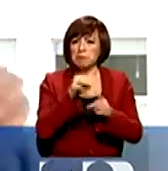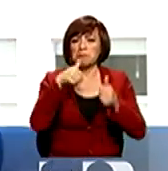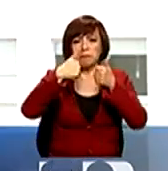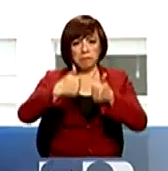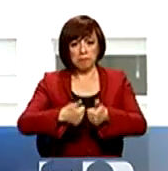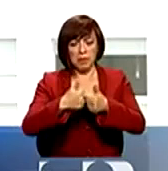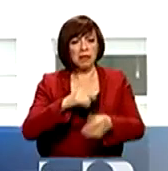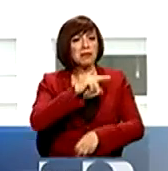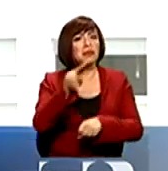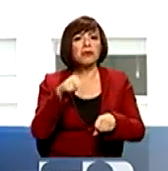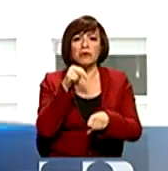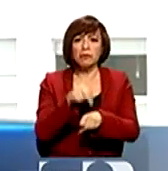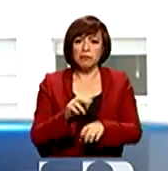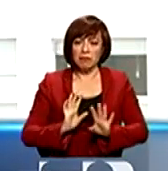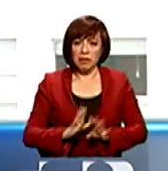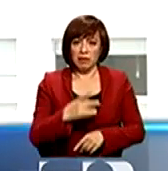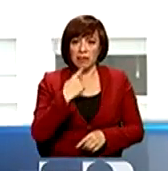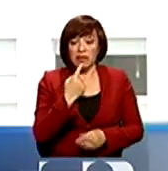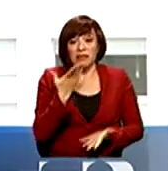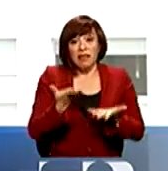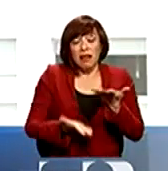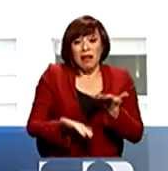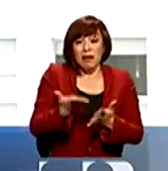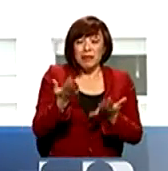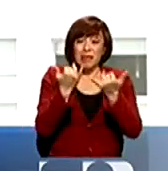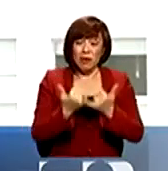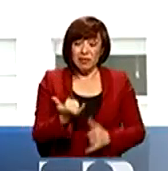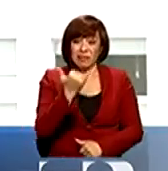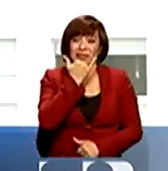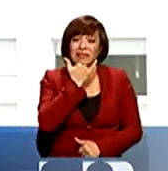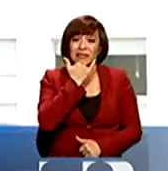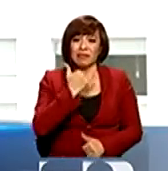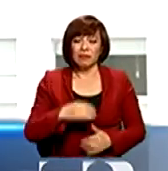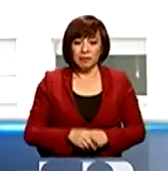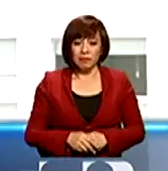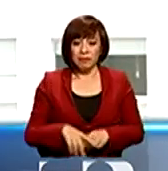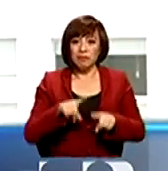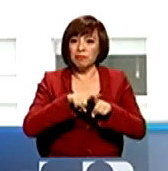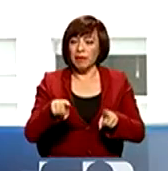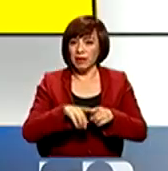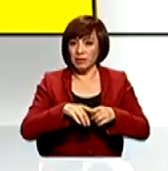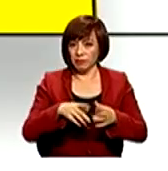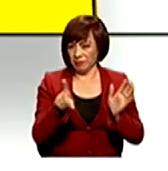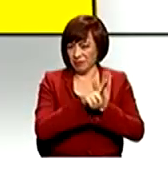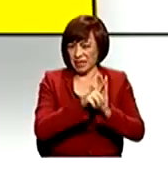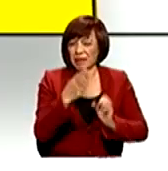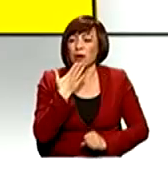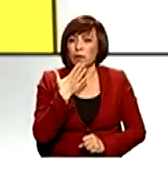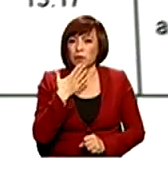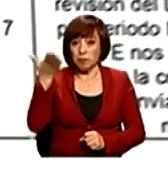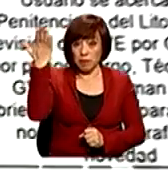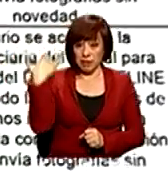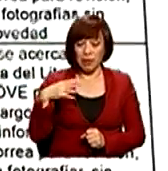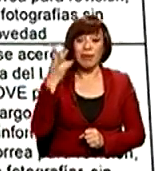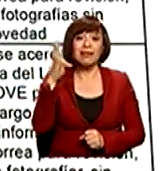sistema, de forma supuestamente errónea, incluyen para cada uno de los eventos de alarma. Desde el 17 de